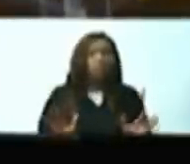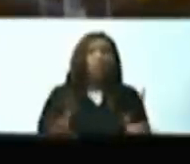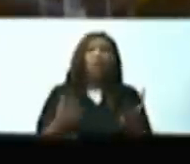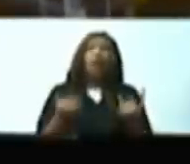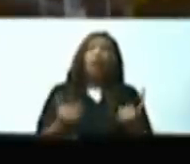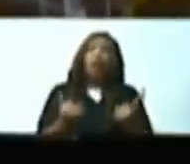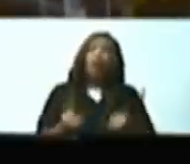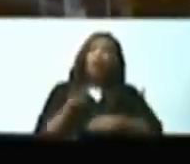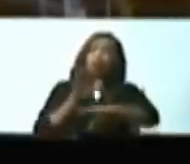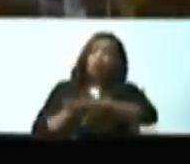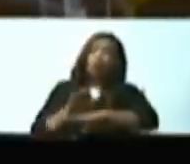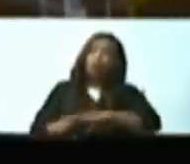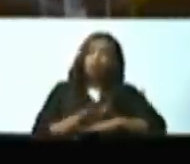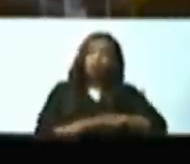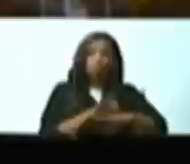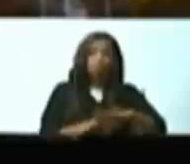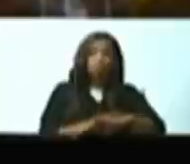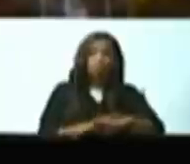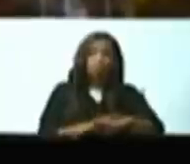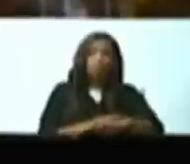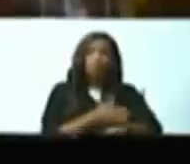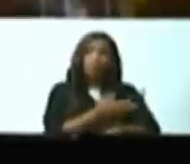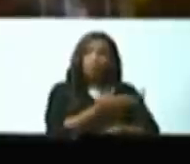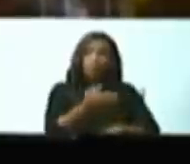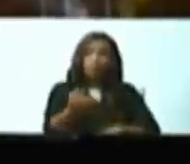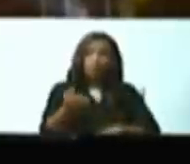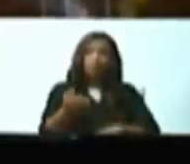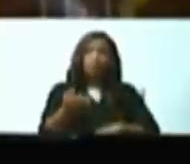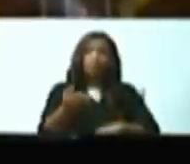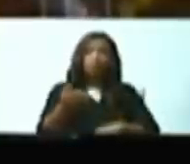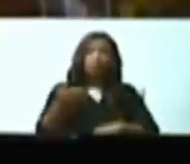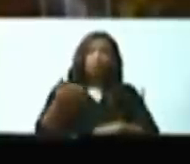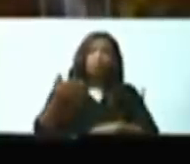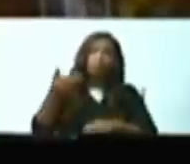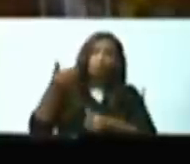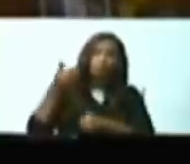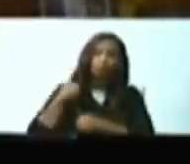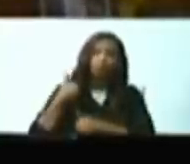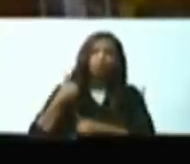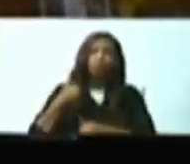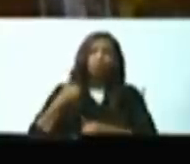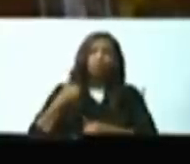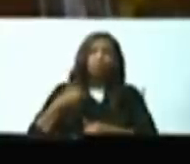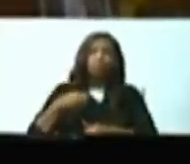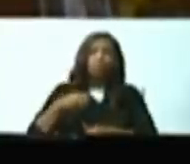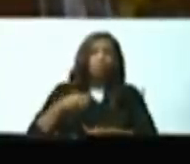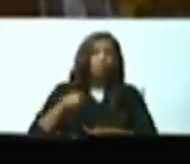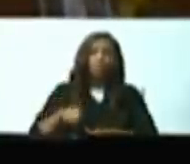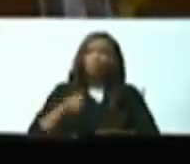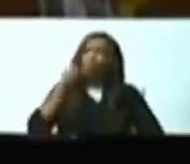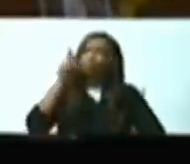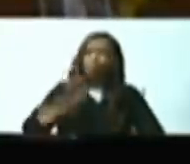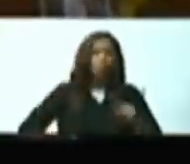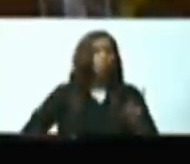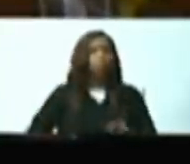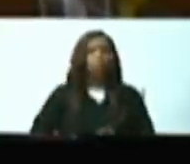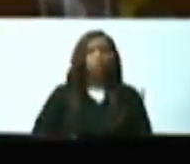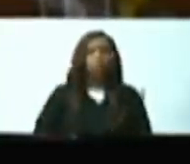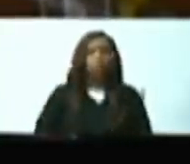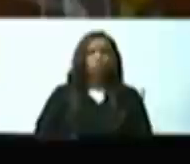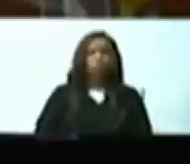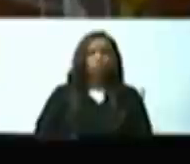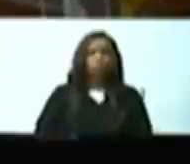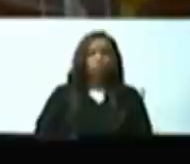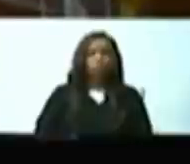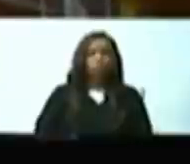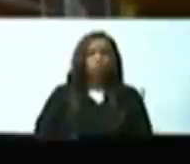que pongan fin a esa práctica. Esa es una práctica. Bueno, ese es parte del discurso que dio ayer